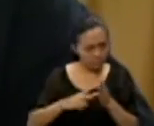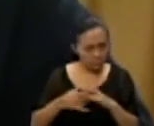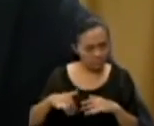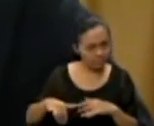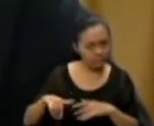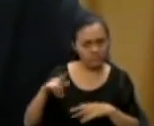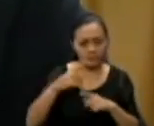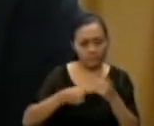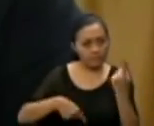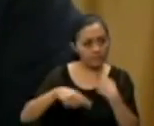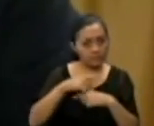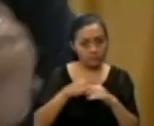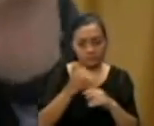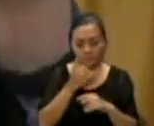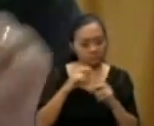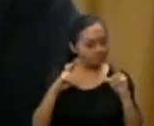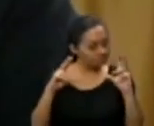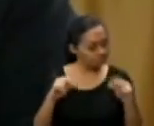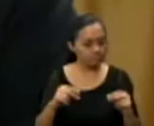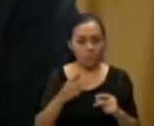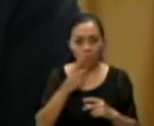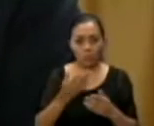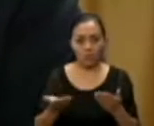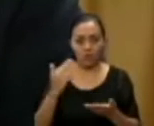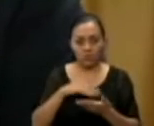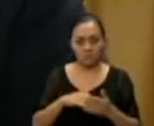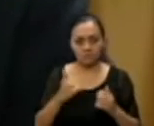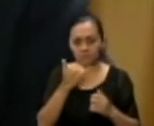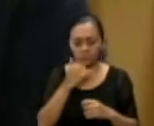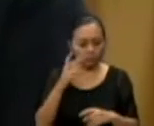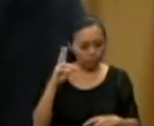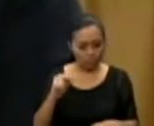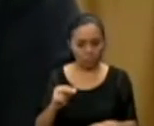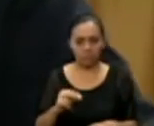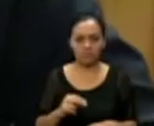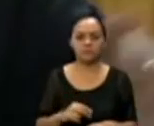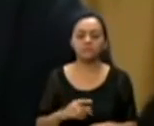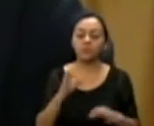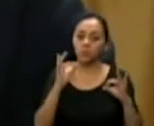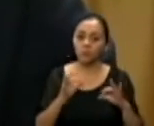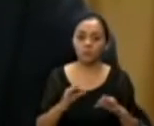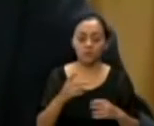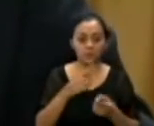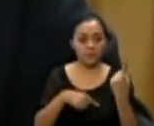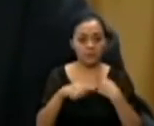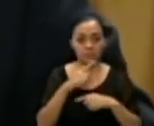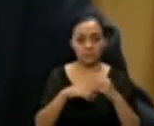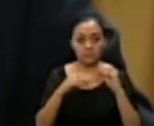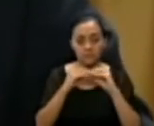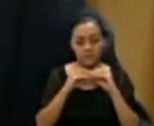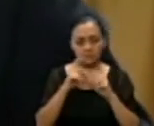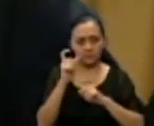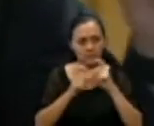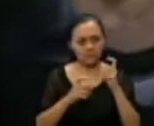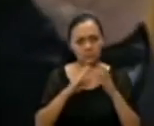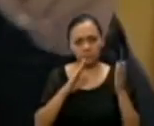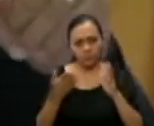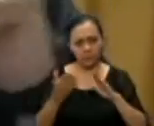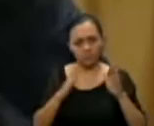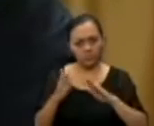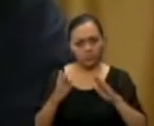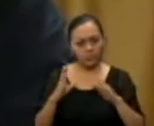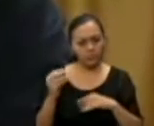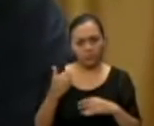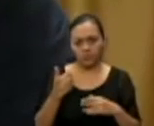porque el pasado el pueblo ecuatoriano no permitirá que regrese precisamente ese pasado donde la gente se moría por ni siquiera